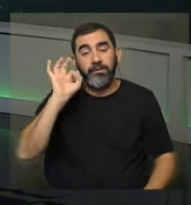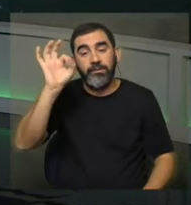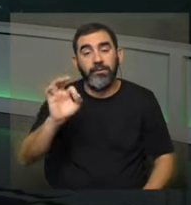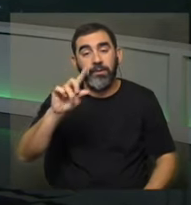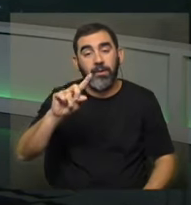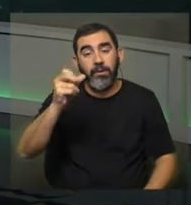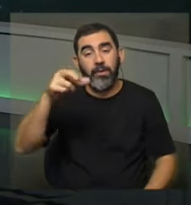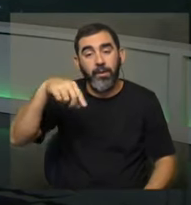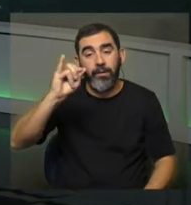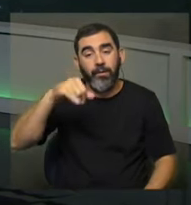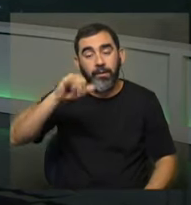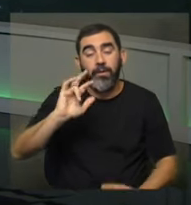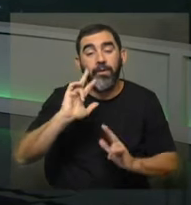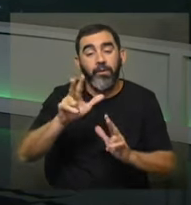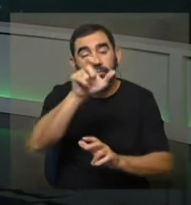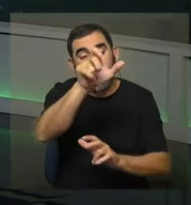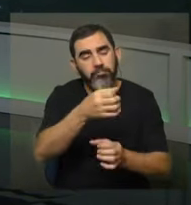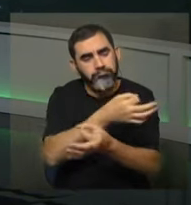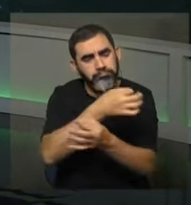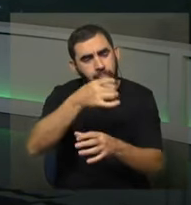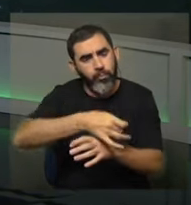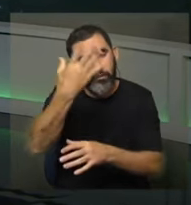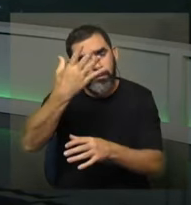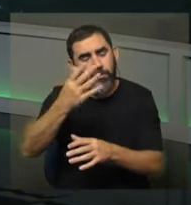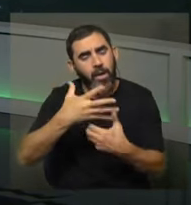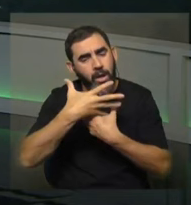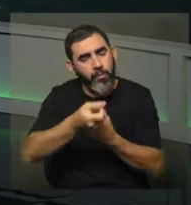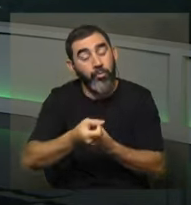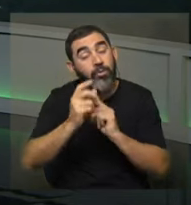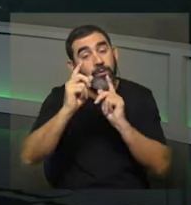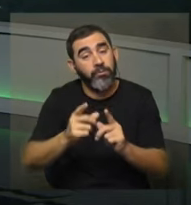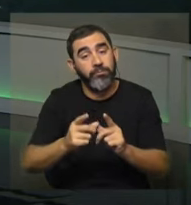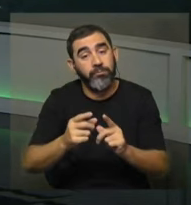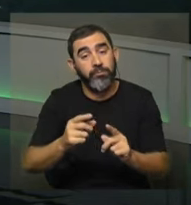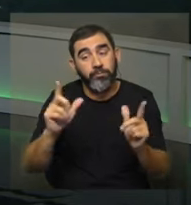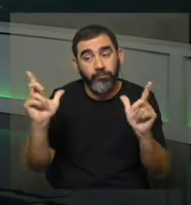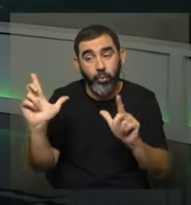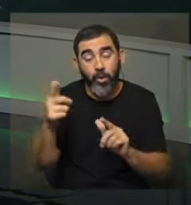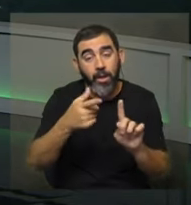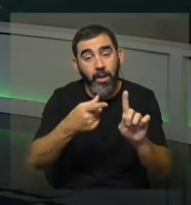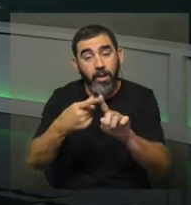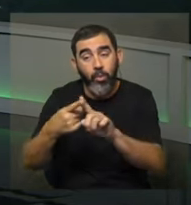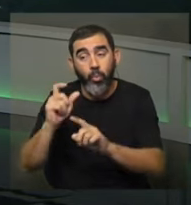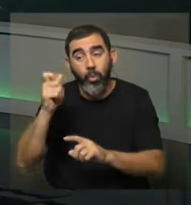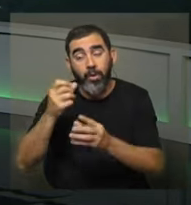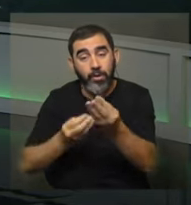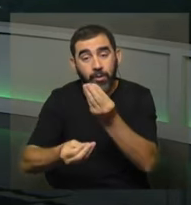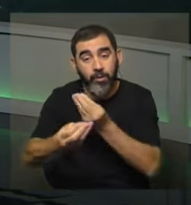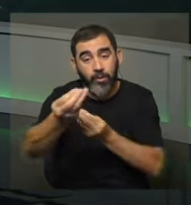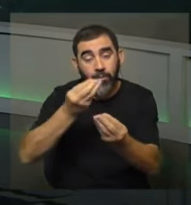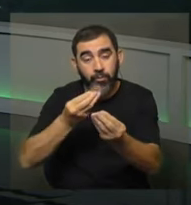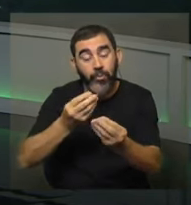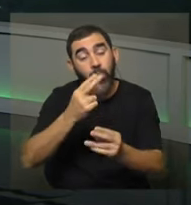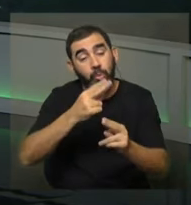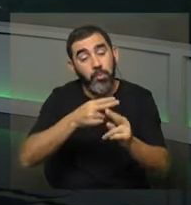gandini aseguró que Ferrero es un excelente profesional que tiene respaldo y también dijo que si no se llega a un acuerdo sobre quién presidirá la fiscalía